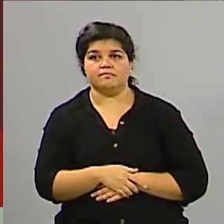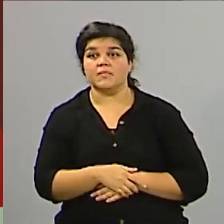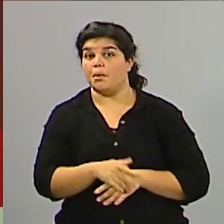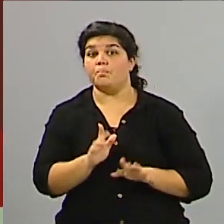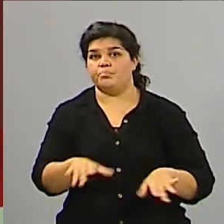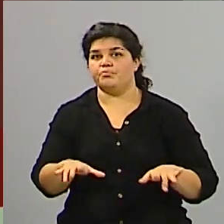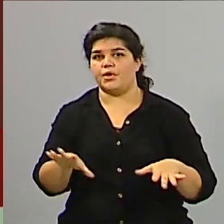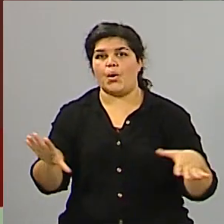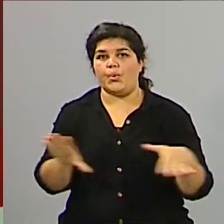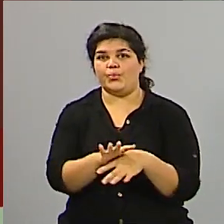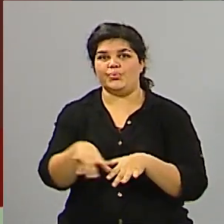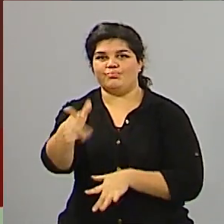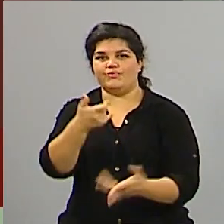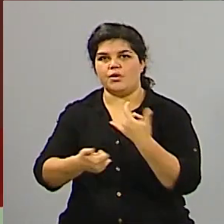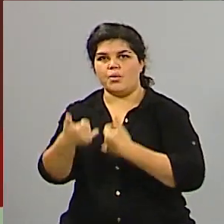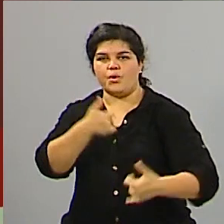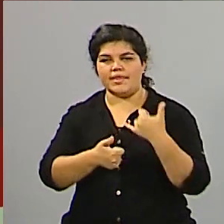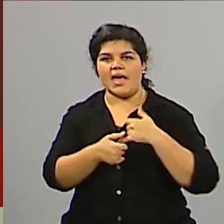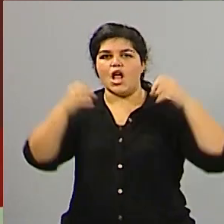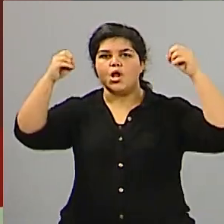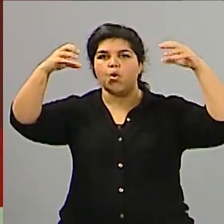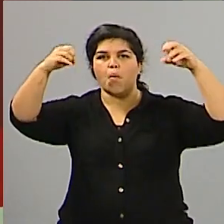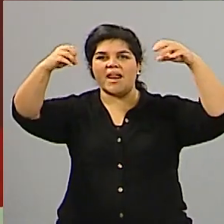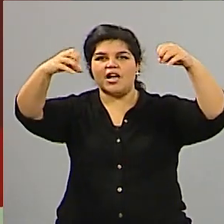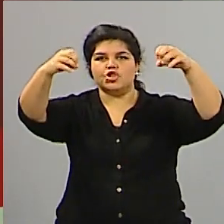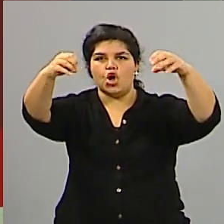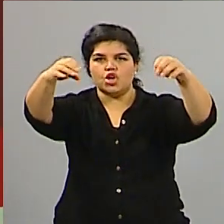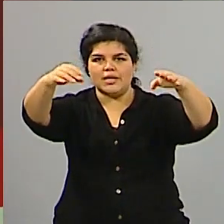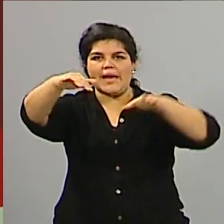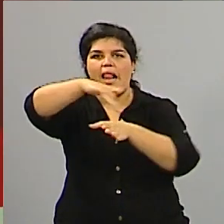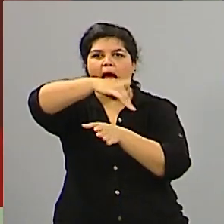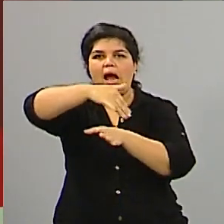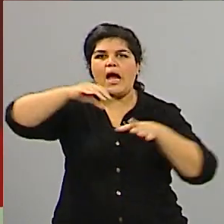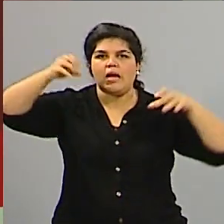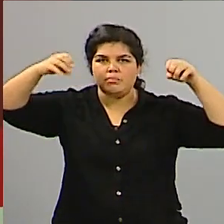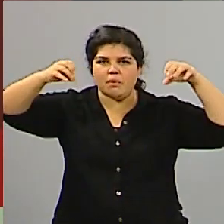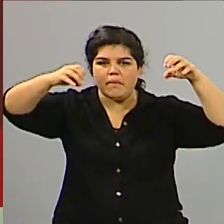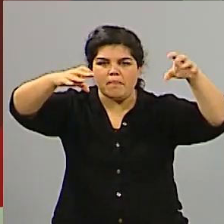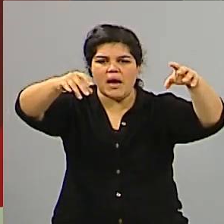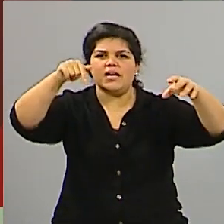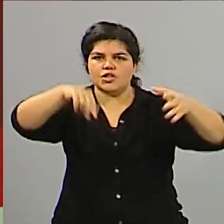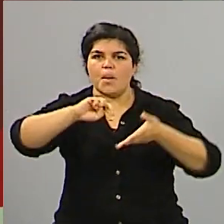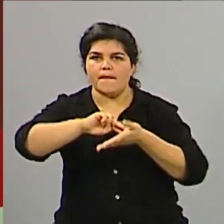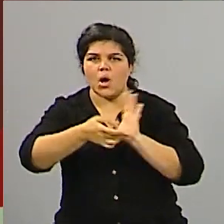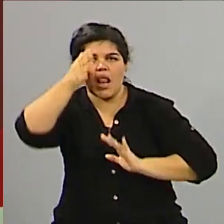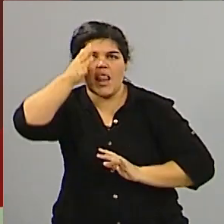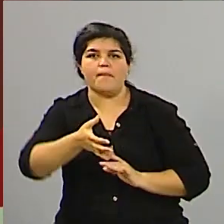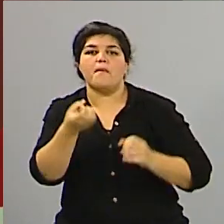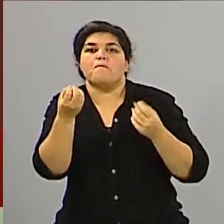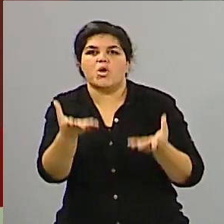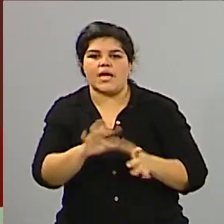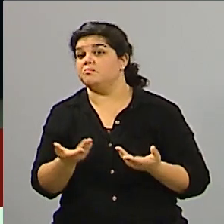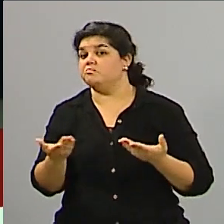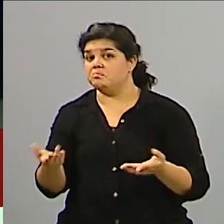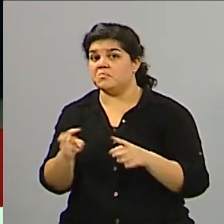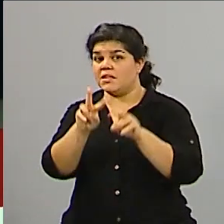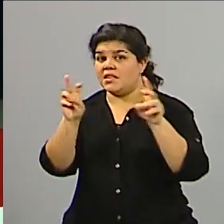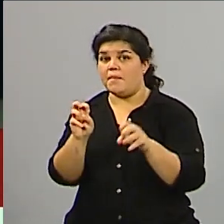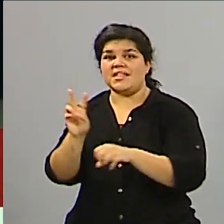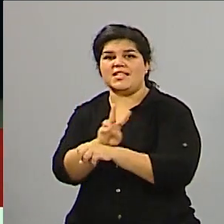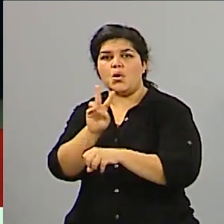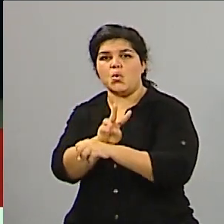ganas, de músculo. La gente que a lo mejor no son especialistas en grandes temas, se van del país, pero